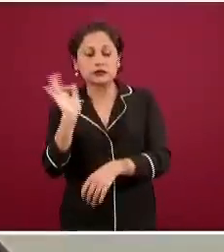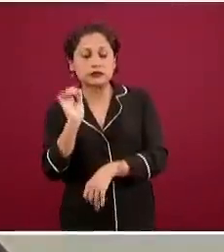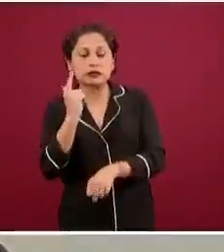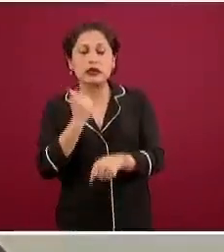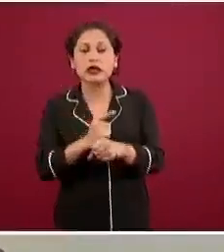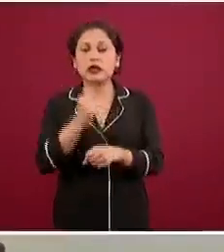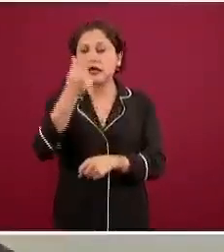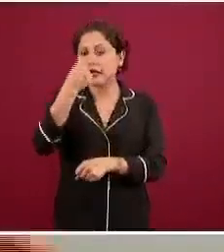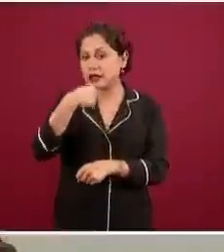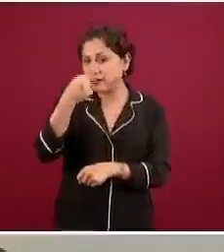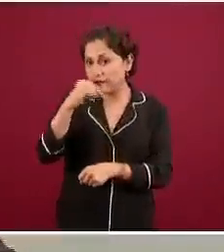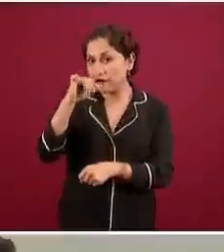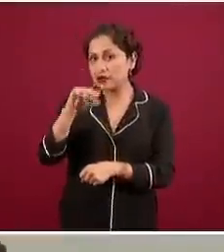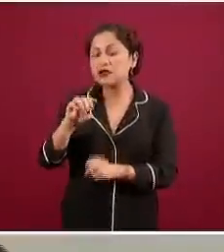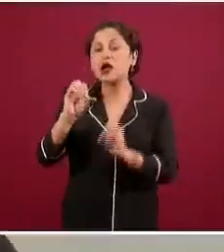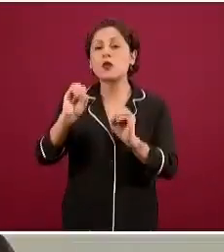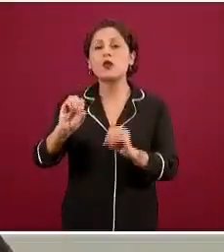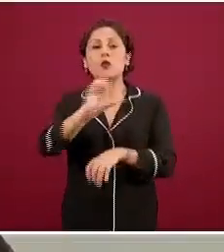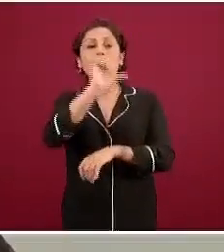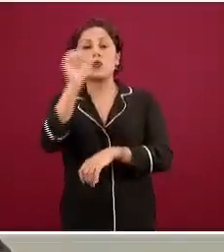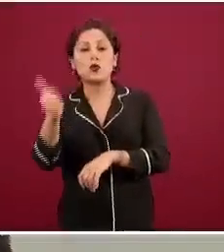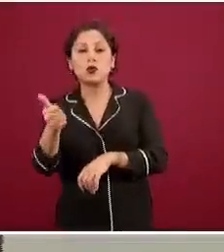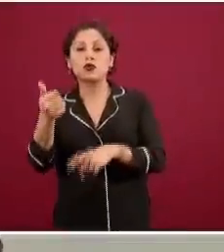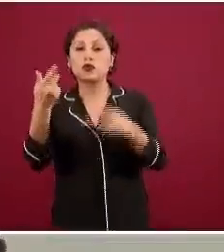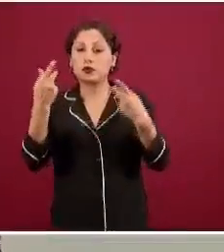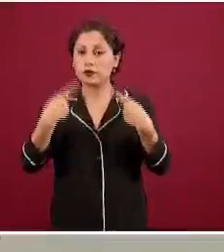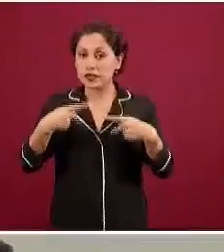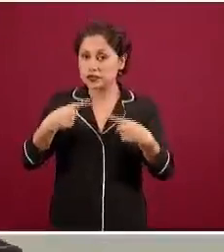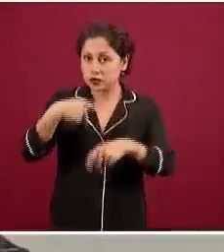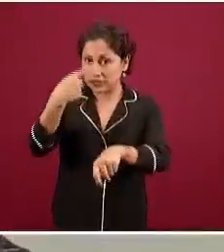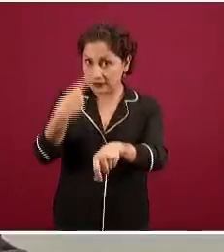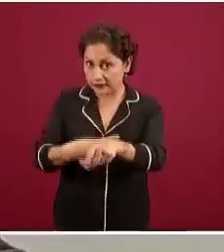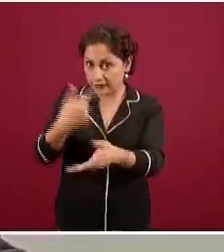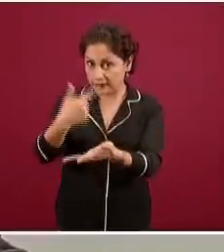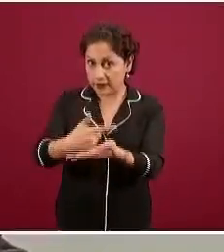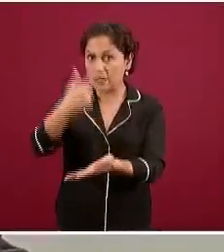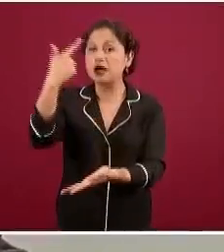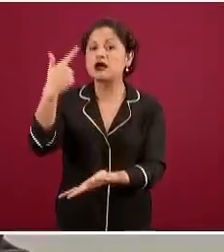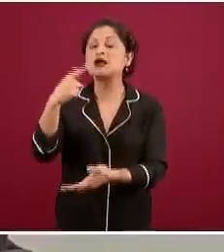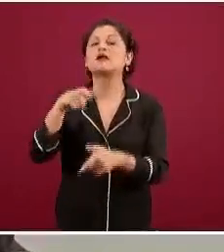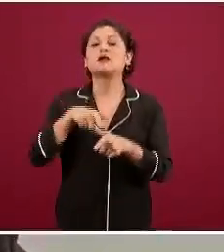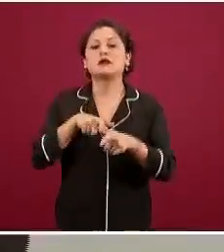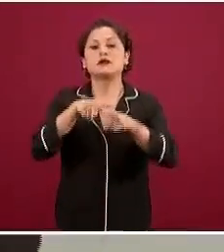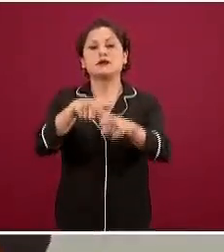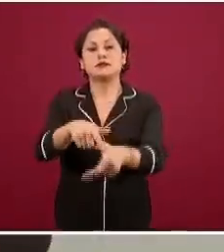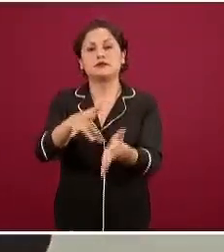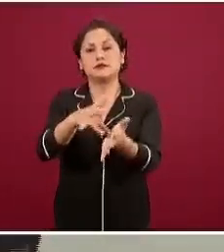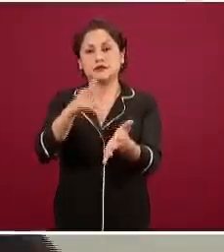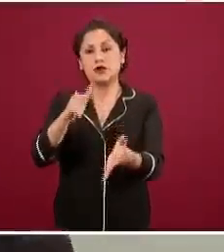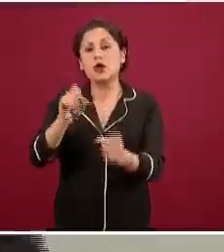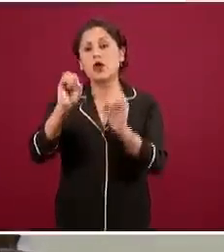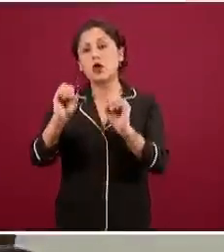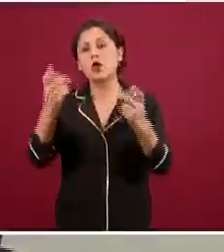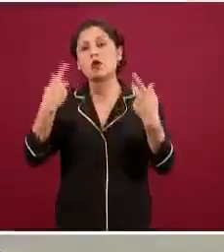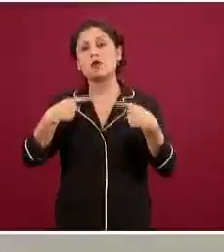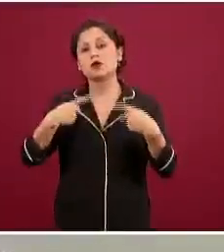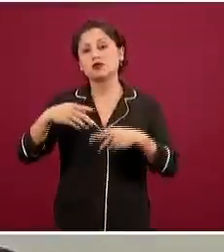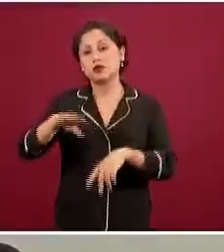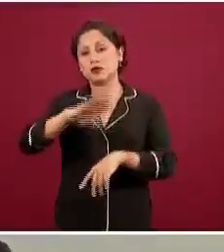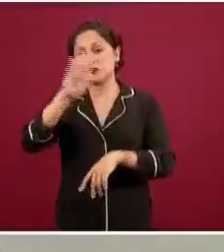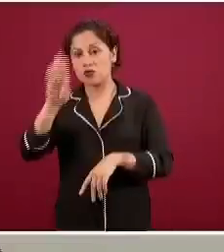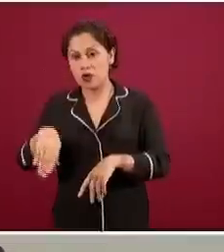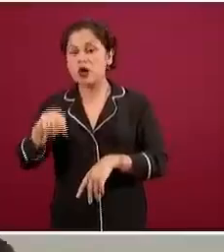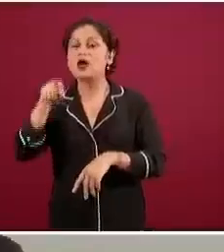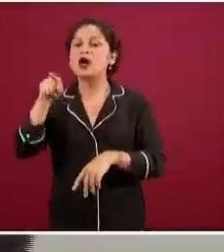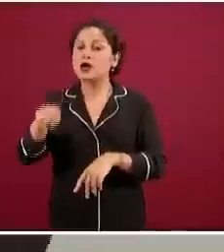casos graves, 100% de los casos graves, y desde luego también los que fallezcan, como lo explicamos ayer, habrá una